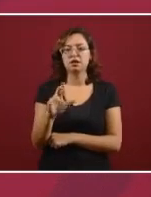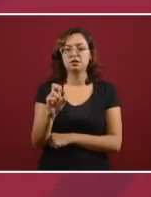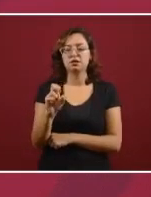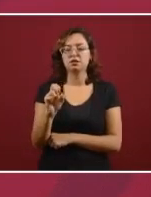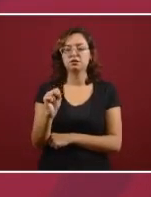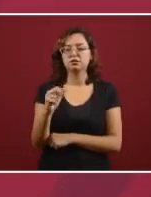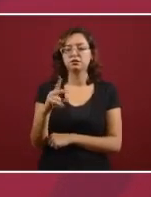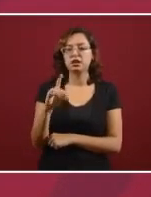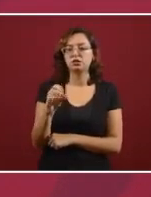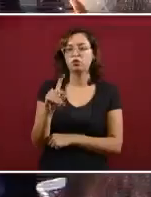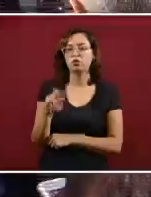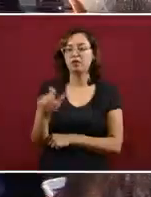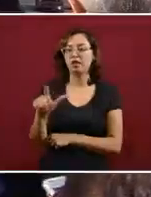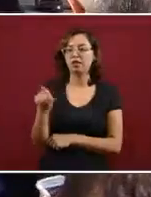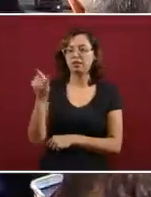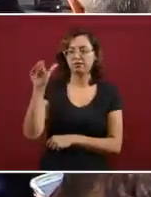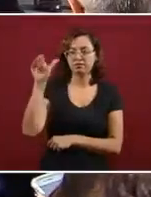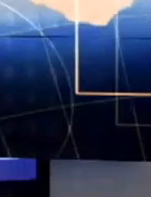Sí.